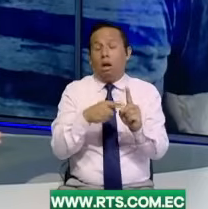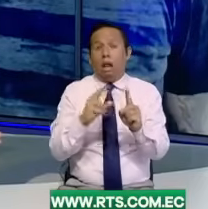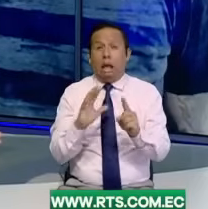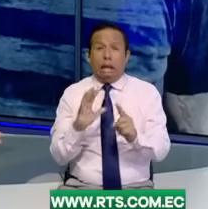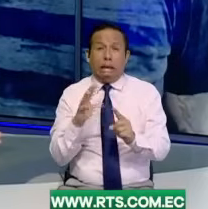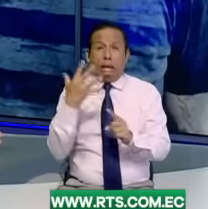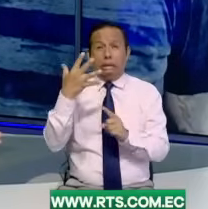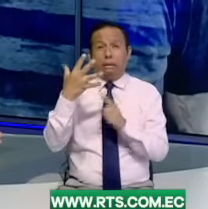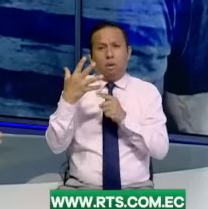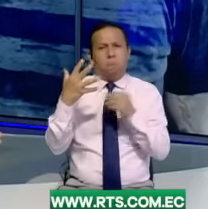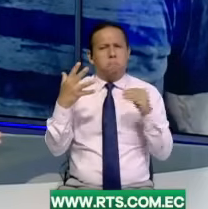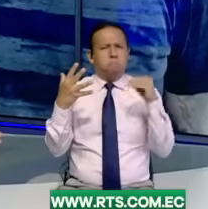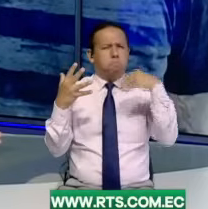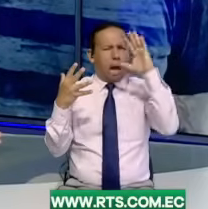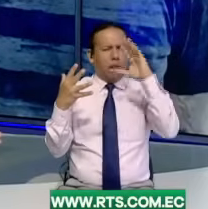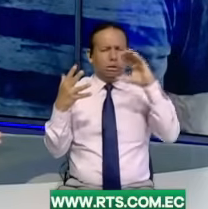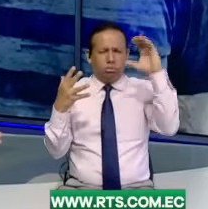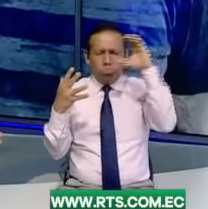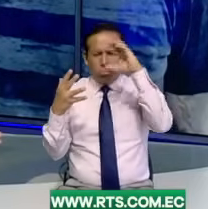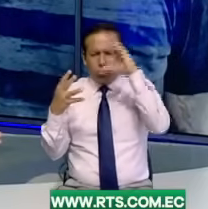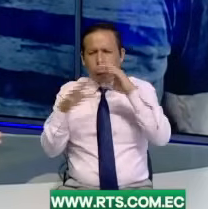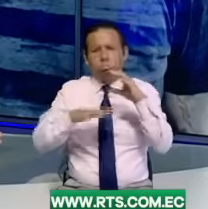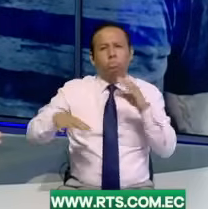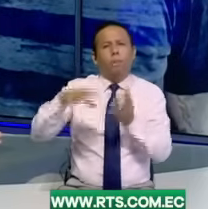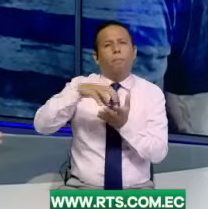quinto más buscado de esa provincia.